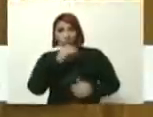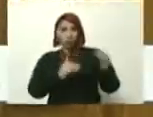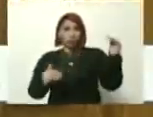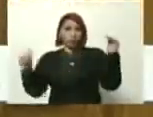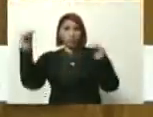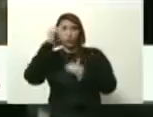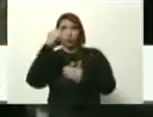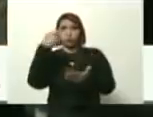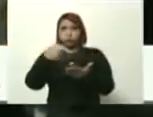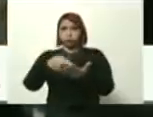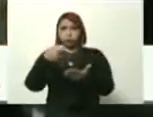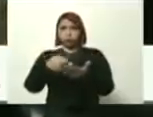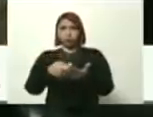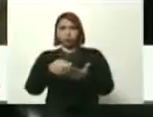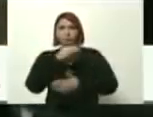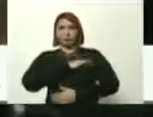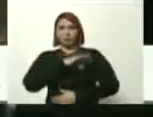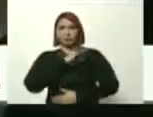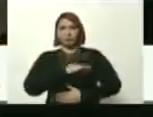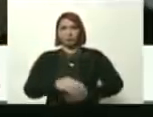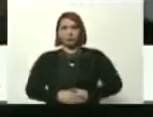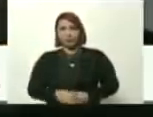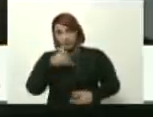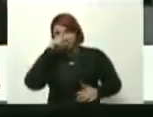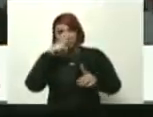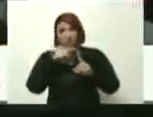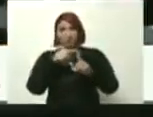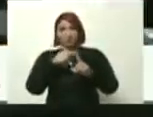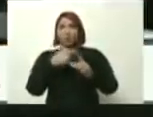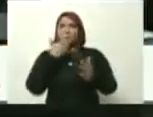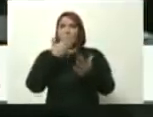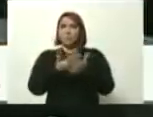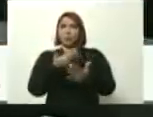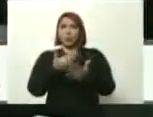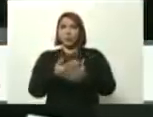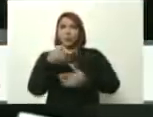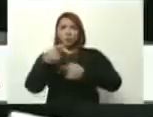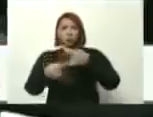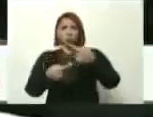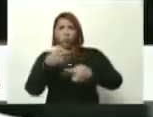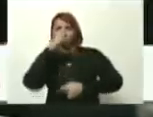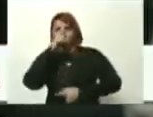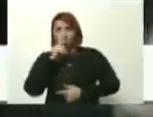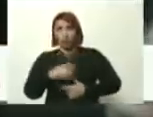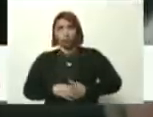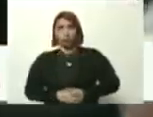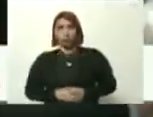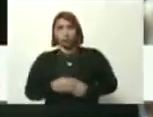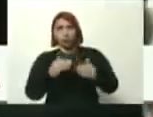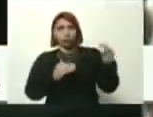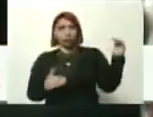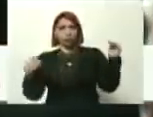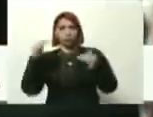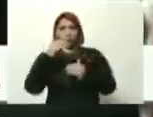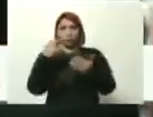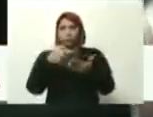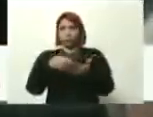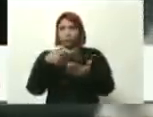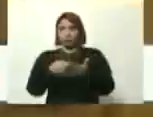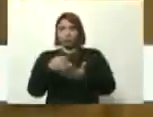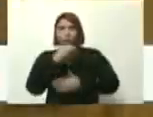la inversión social. Es una meta que nos proponemos cada año, incrementar la inversión